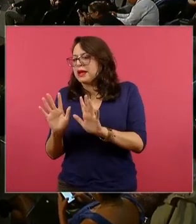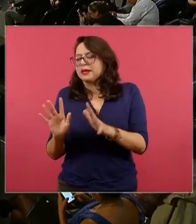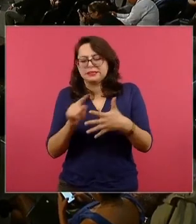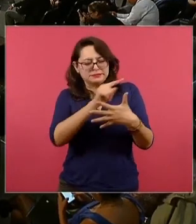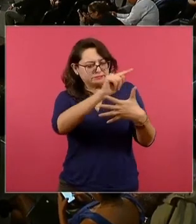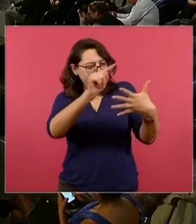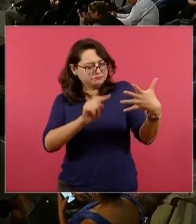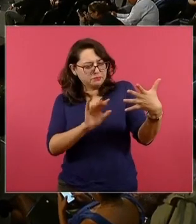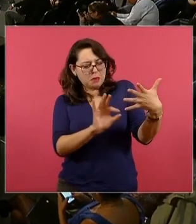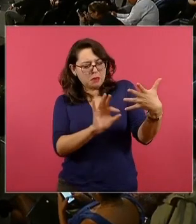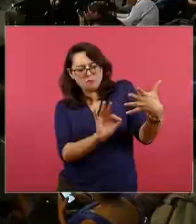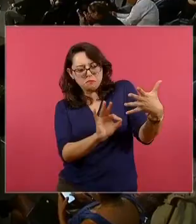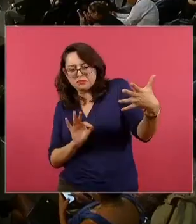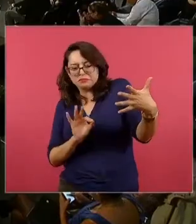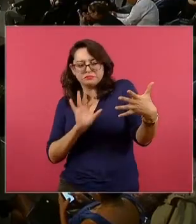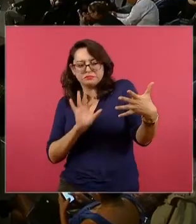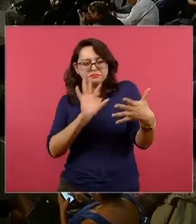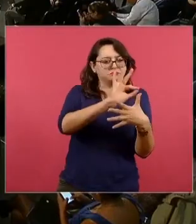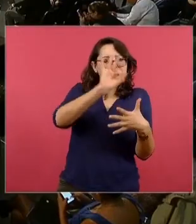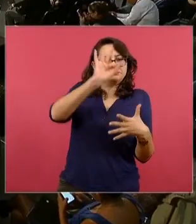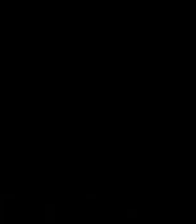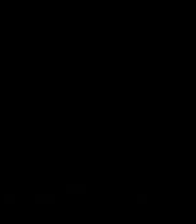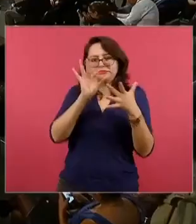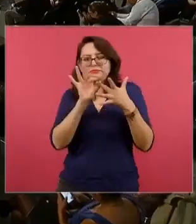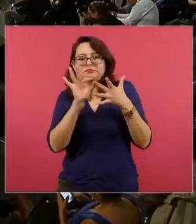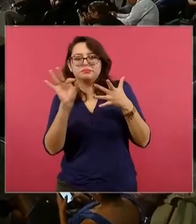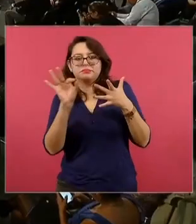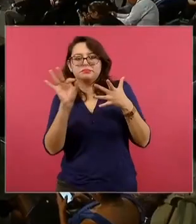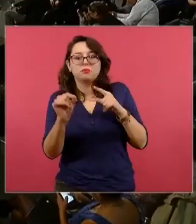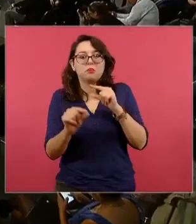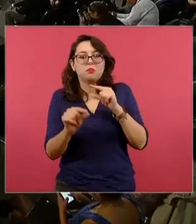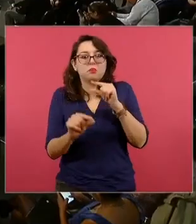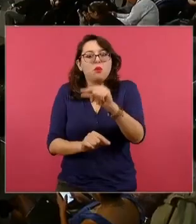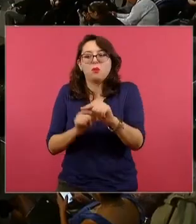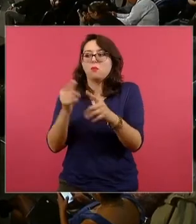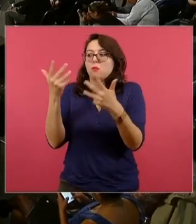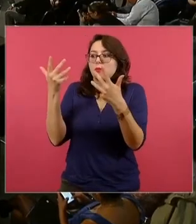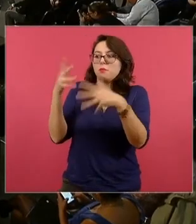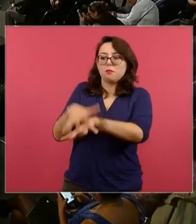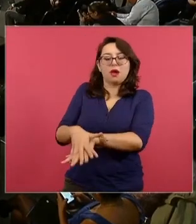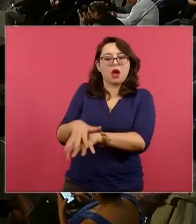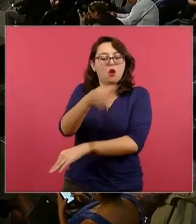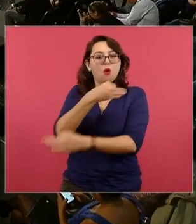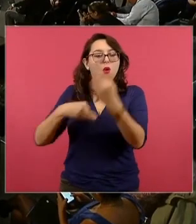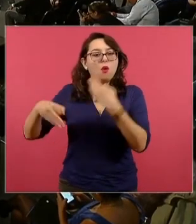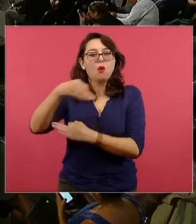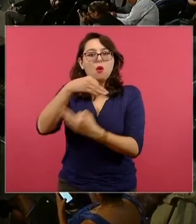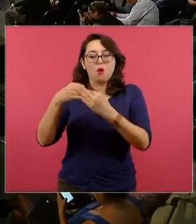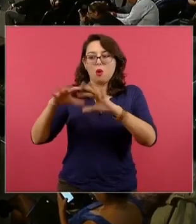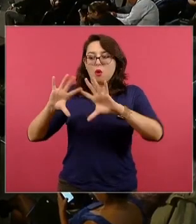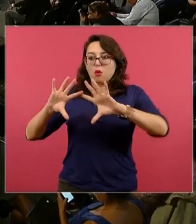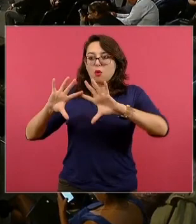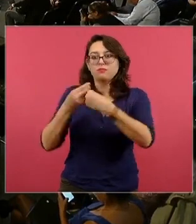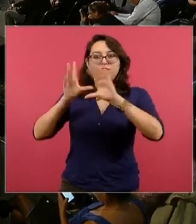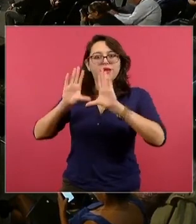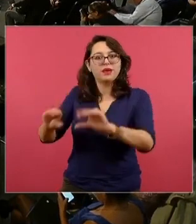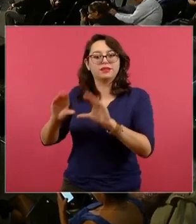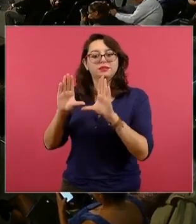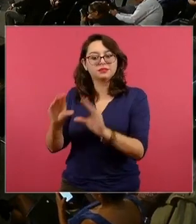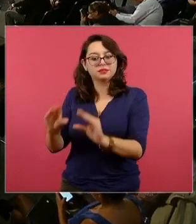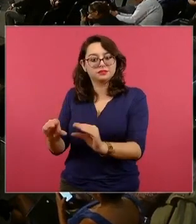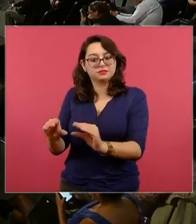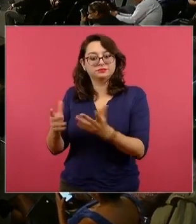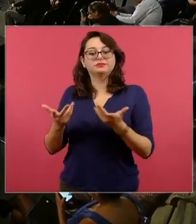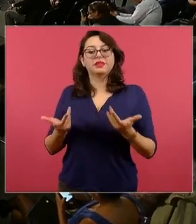estos conocimientos. Describe los cuatro campos formativos y establece